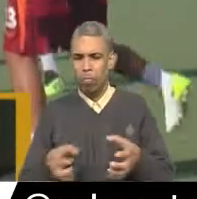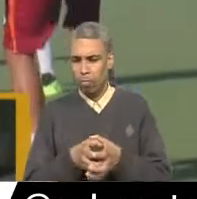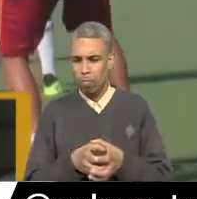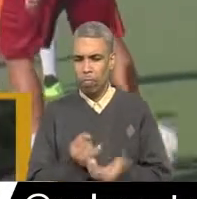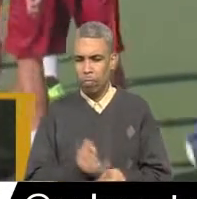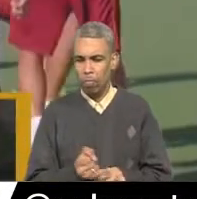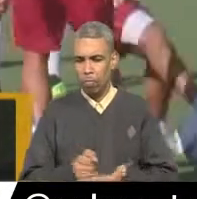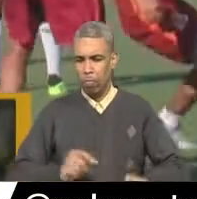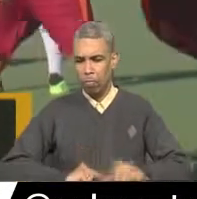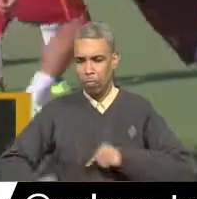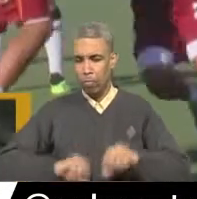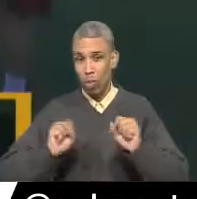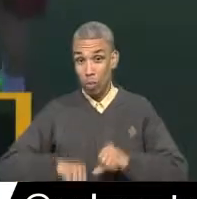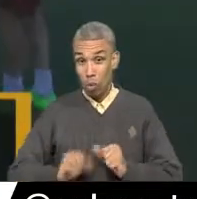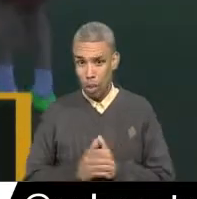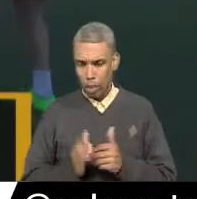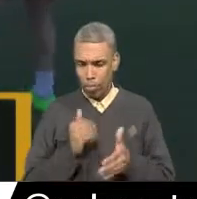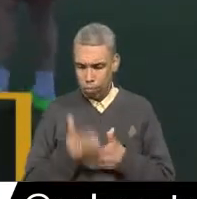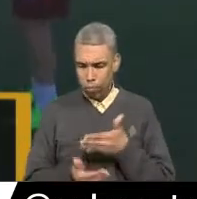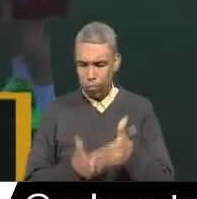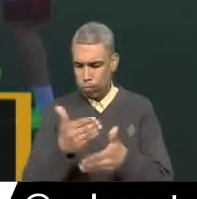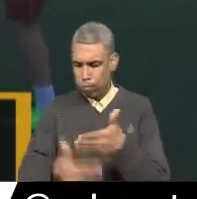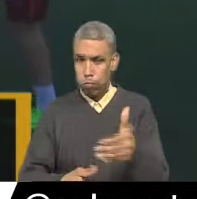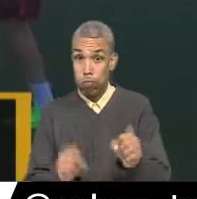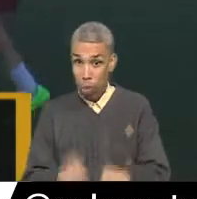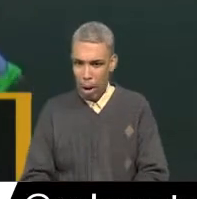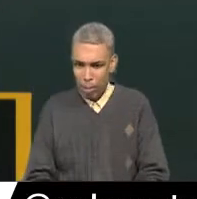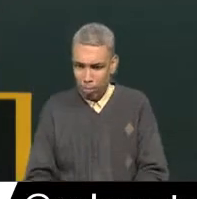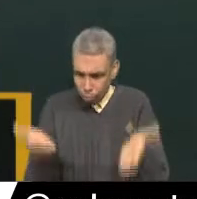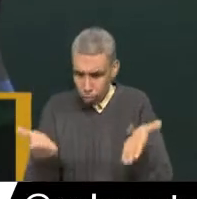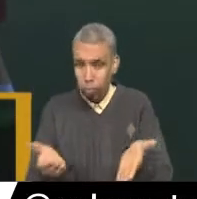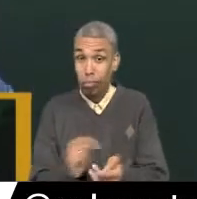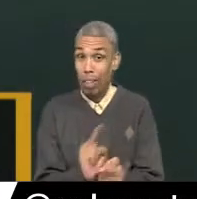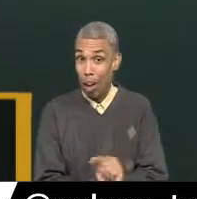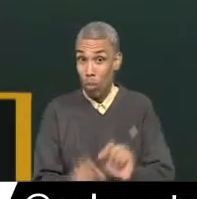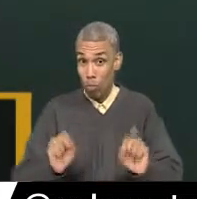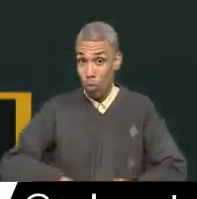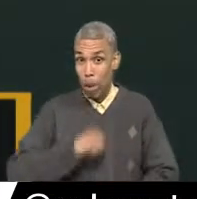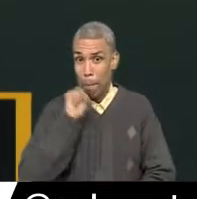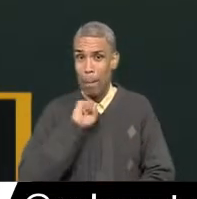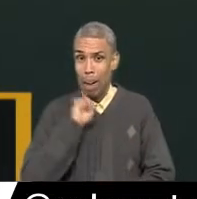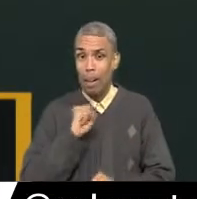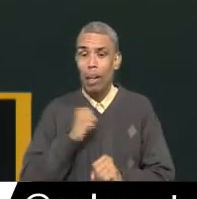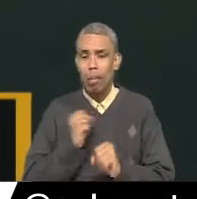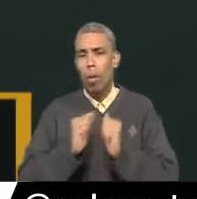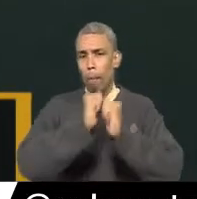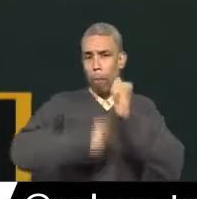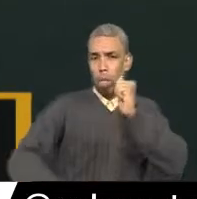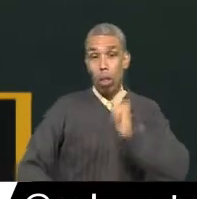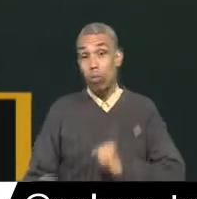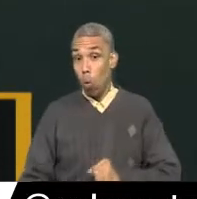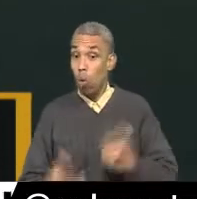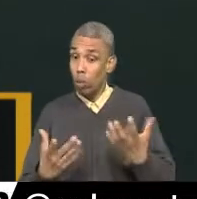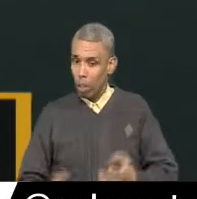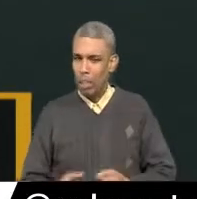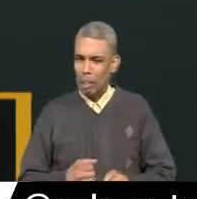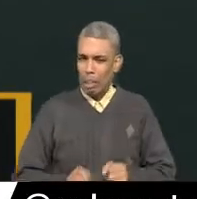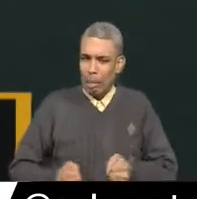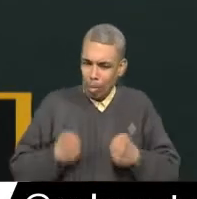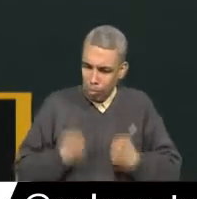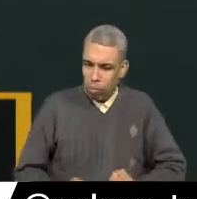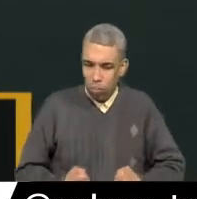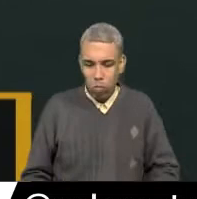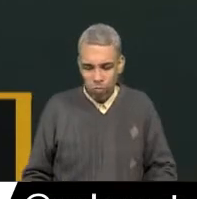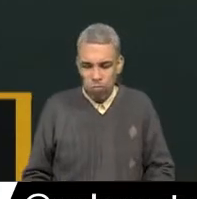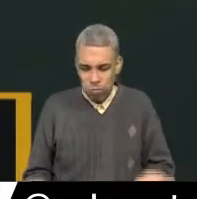comenzar el proceso que genere resultados positivos y que garantice la permanencia del equipo en la primera división y también dar mayor fuerza y